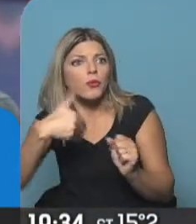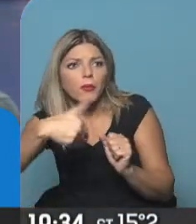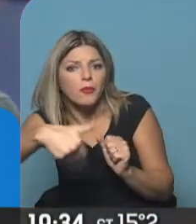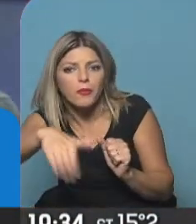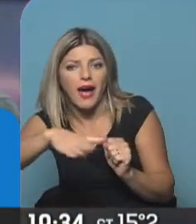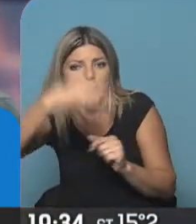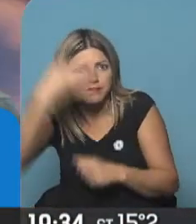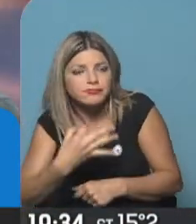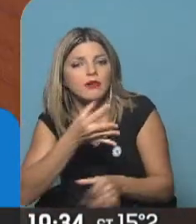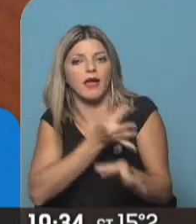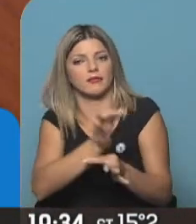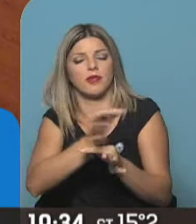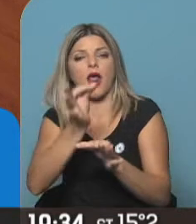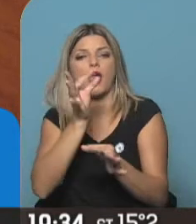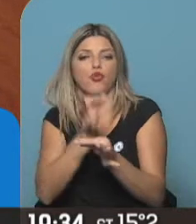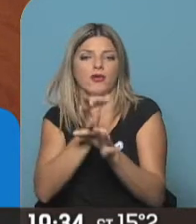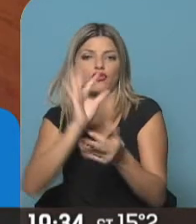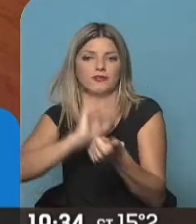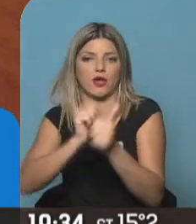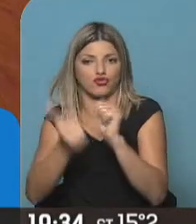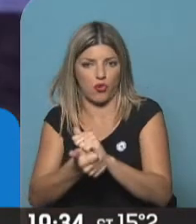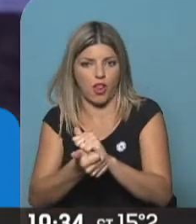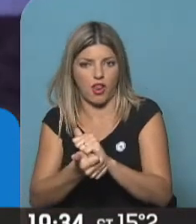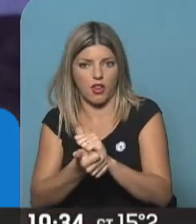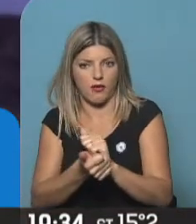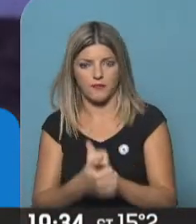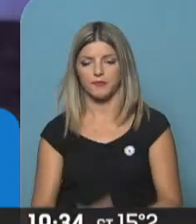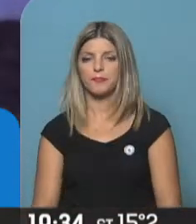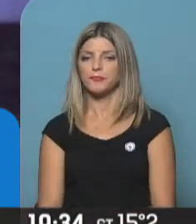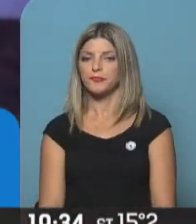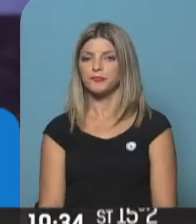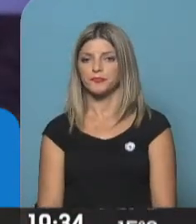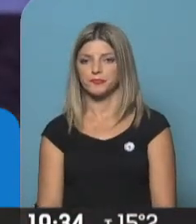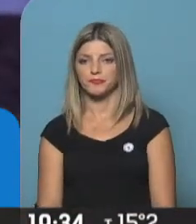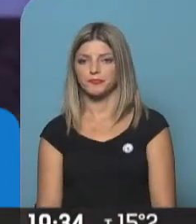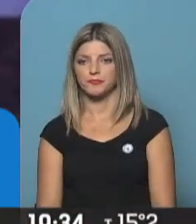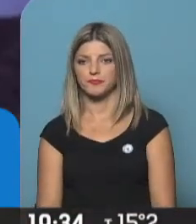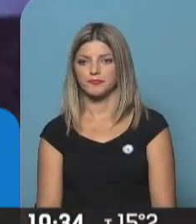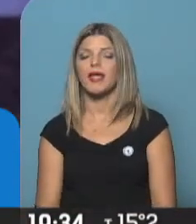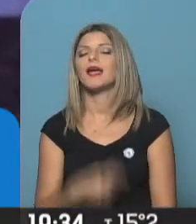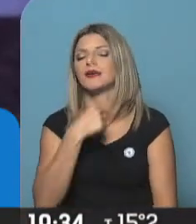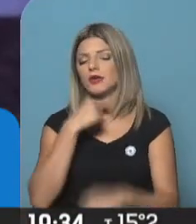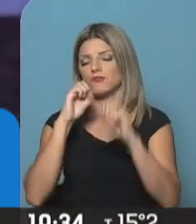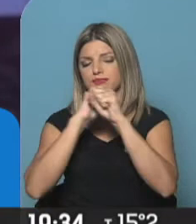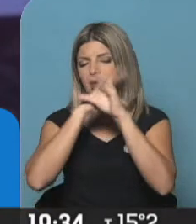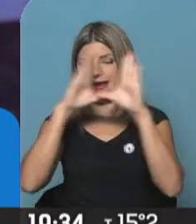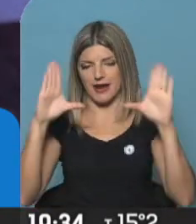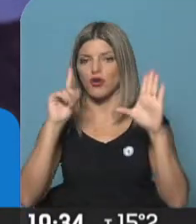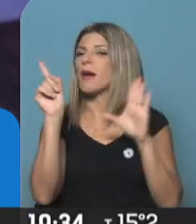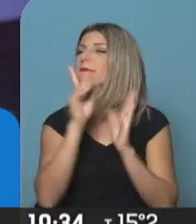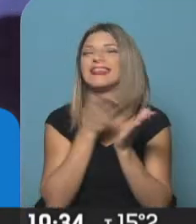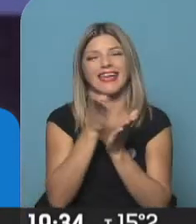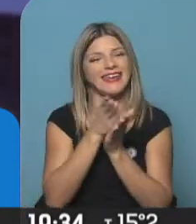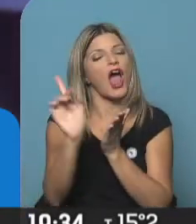puedan tener esta posibilidad de tenerlo como materia fija ahora mismo es decir como quiero hacer una aclaración no es una materia en sí misma